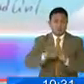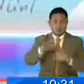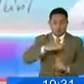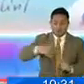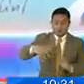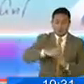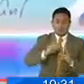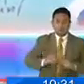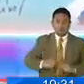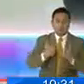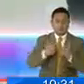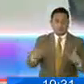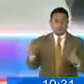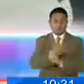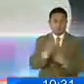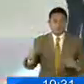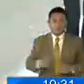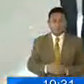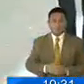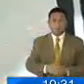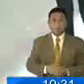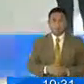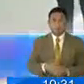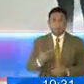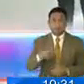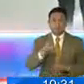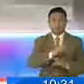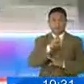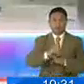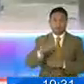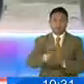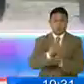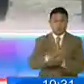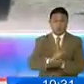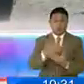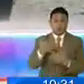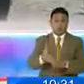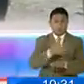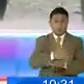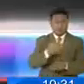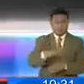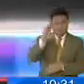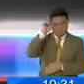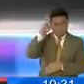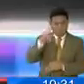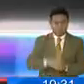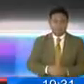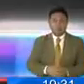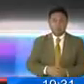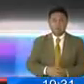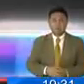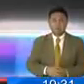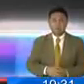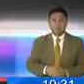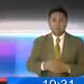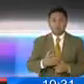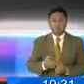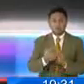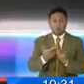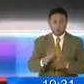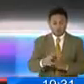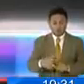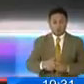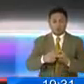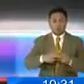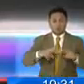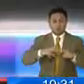sanos, seguros y libres de violencia. Además, los directivos de la institución ya se pronunciaron sobre este tema. Informamos que iniciamos las